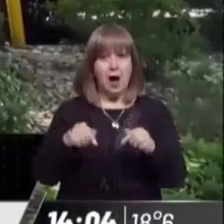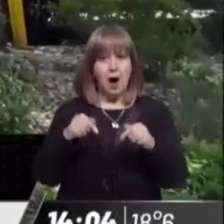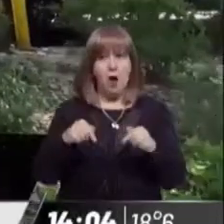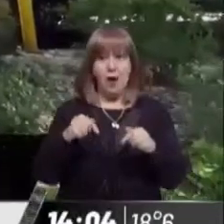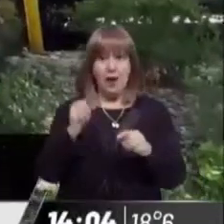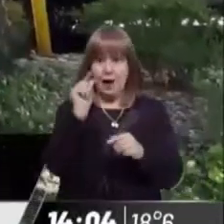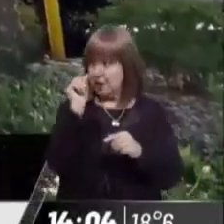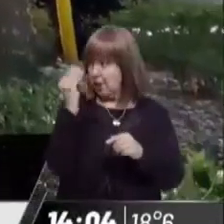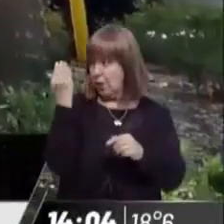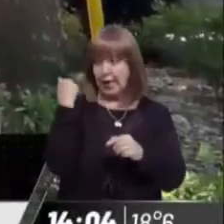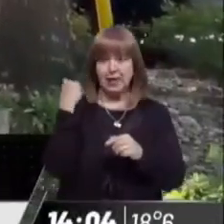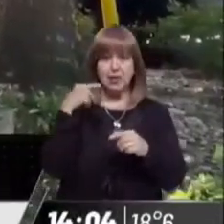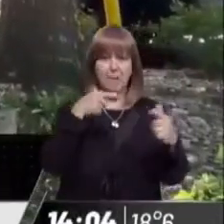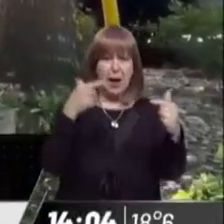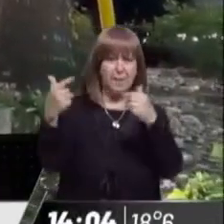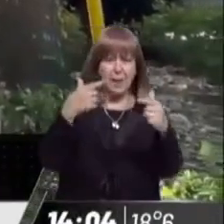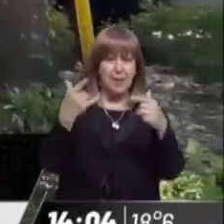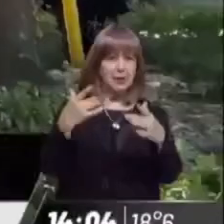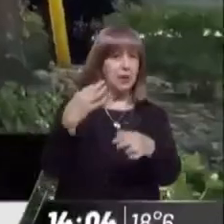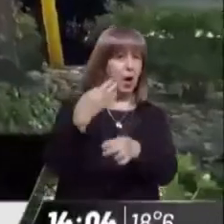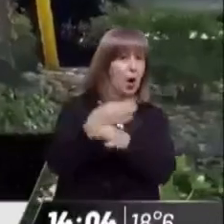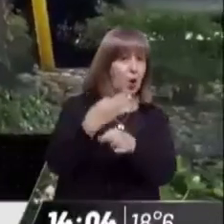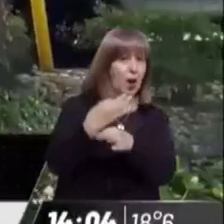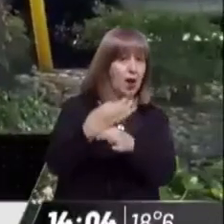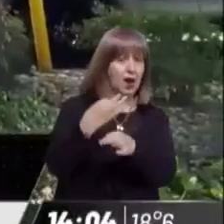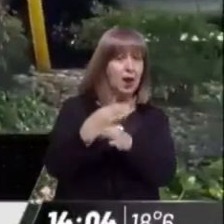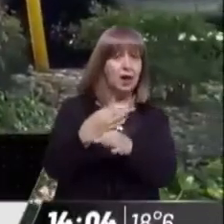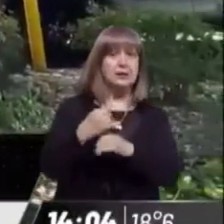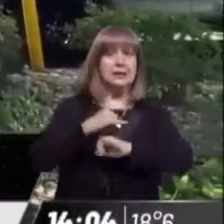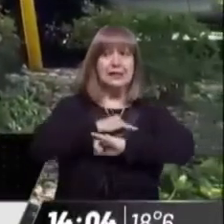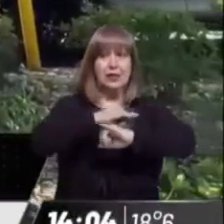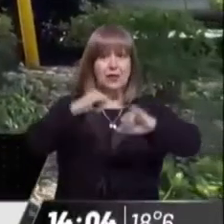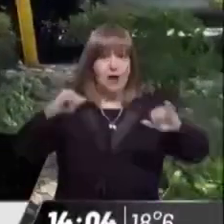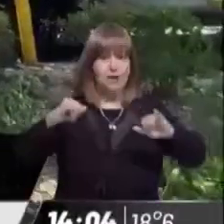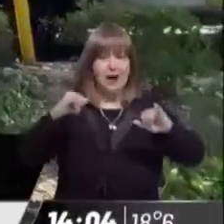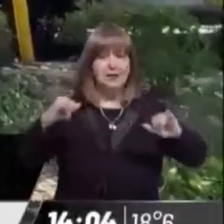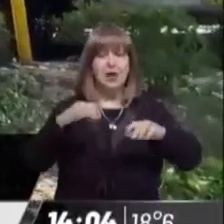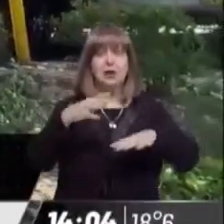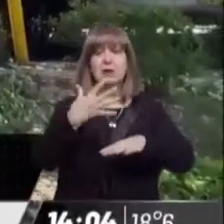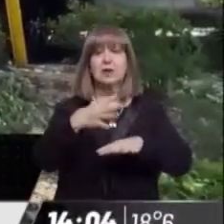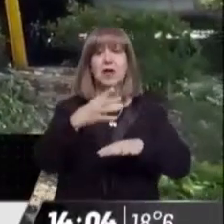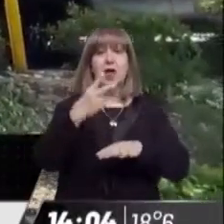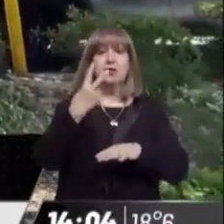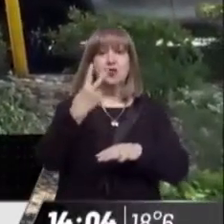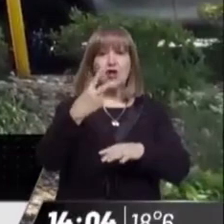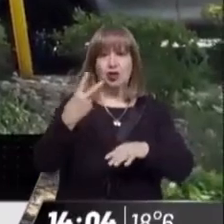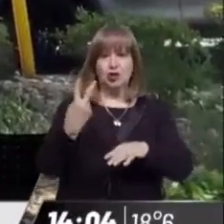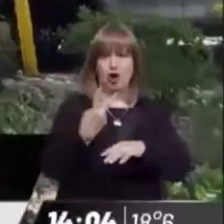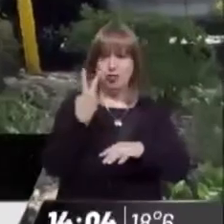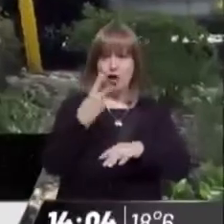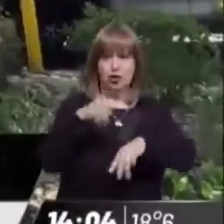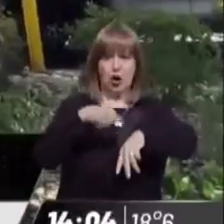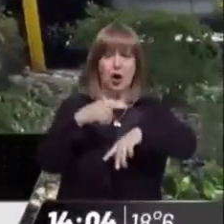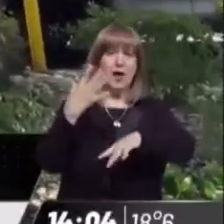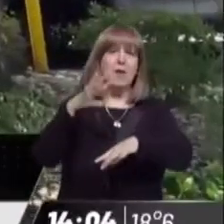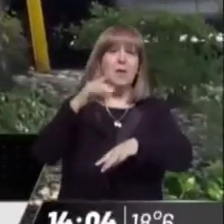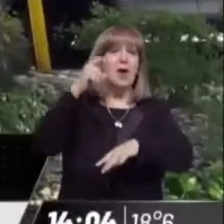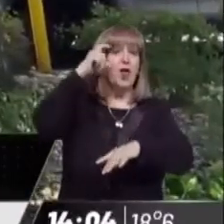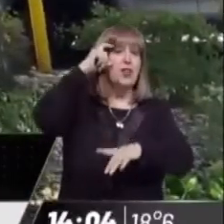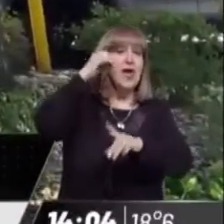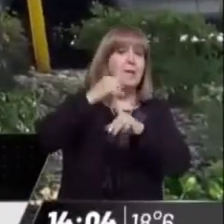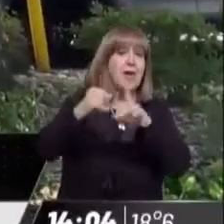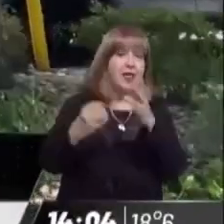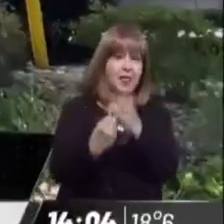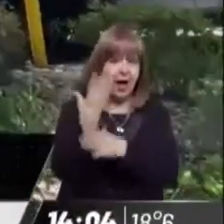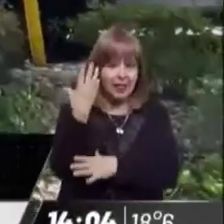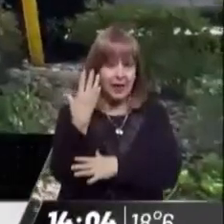suceder esto en realidad se dio a conocer a los medios hace apenas 2 horas cerca de las 10:30